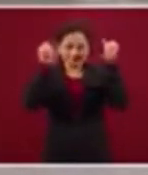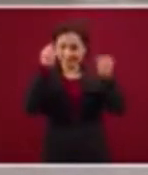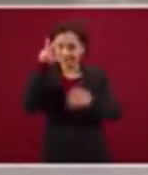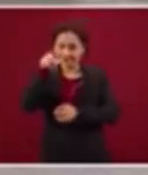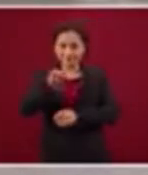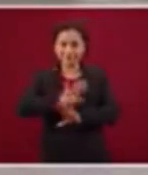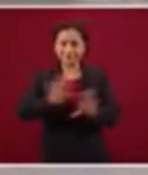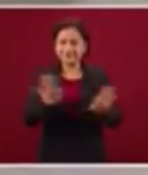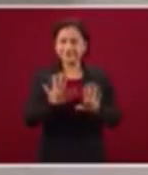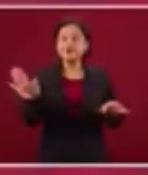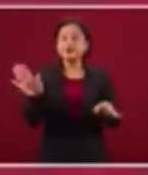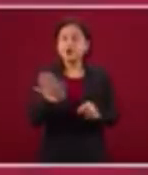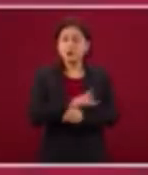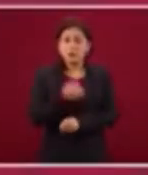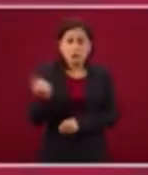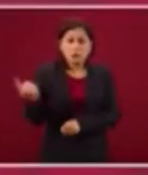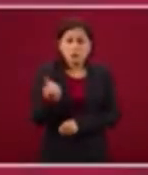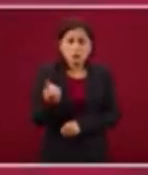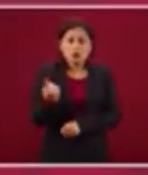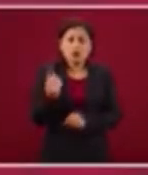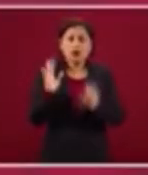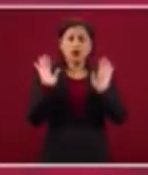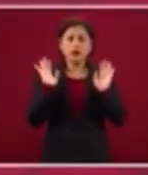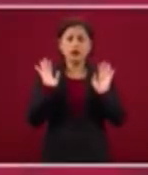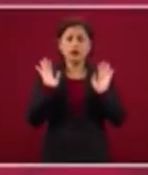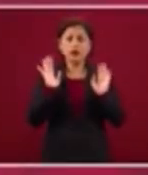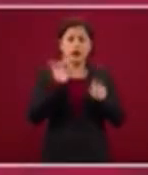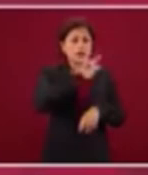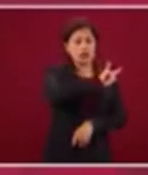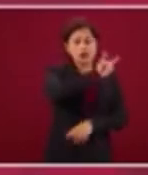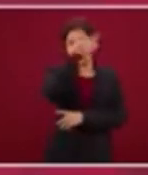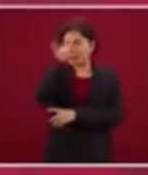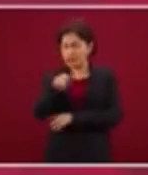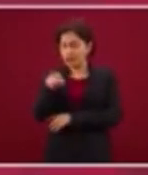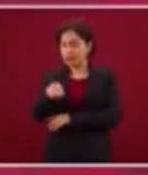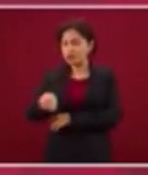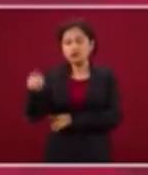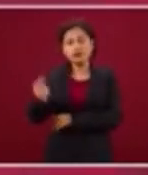No, porque van a tener la primacía.